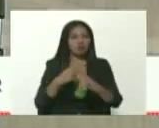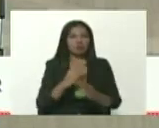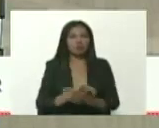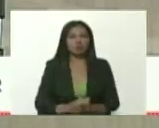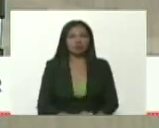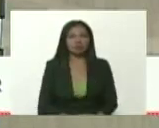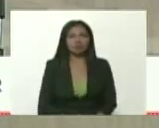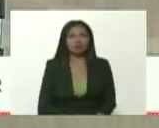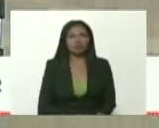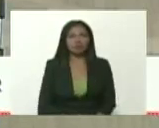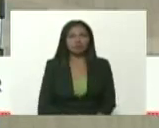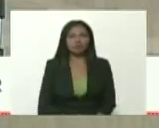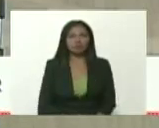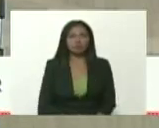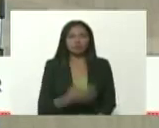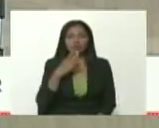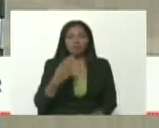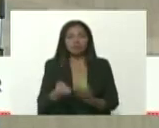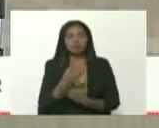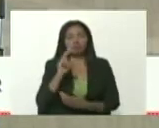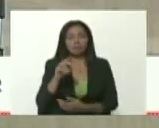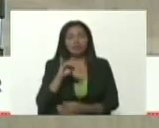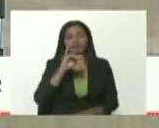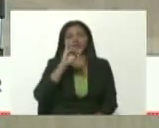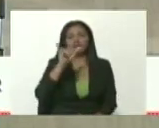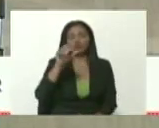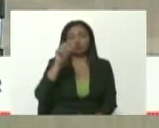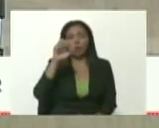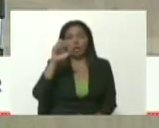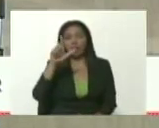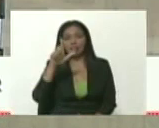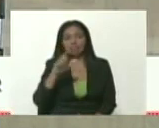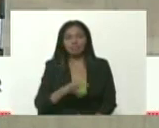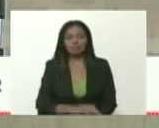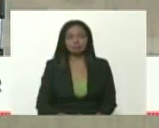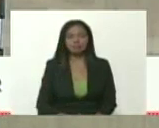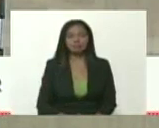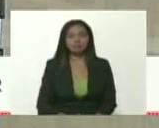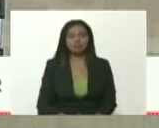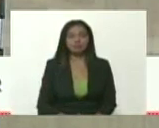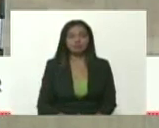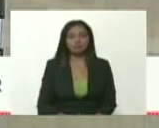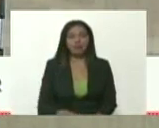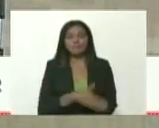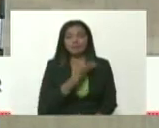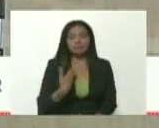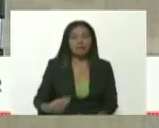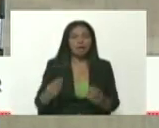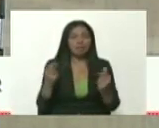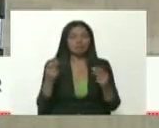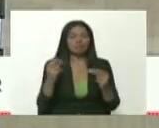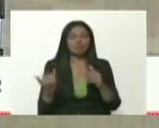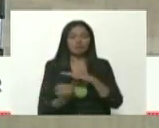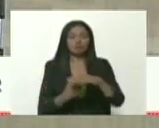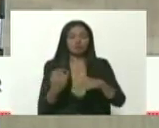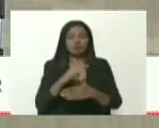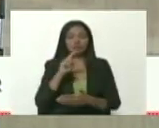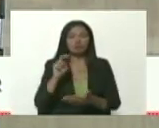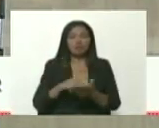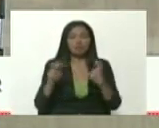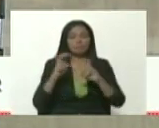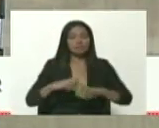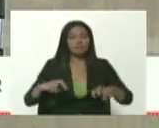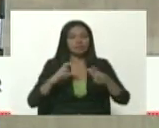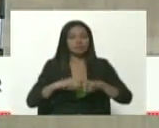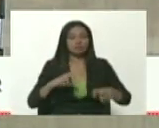nunca. Por aquí nos escribe Joel Valero Suárez. Presidente, activos desde el Instituto Nacional de